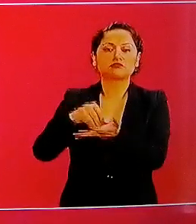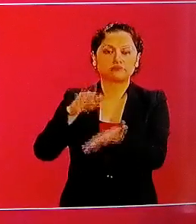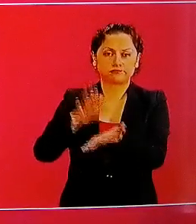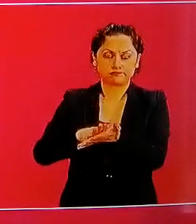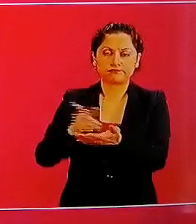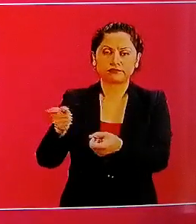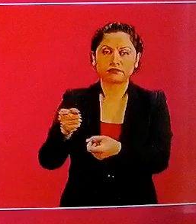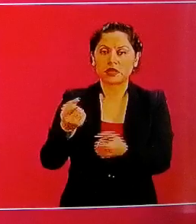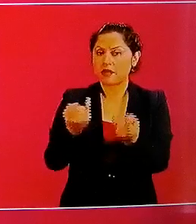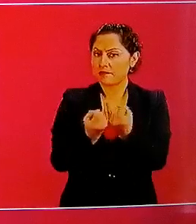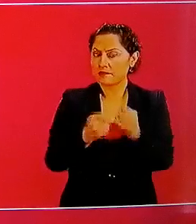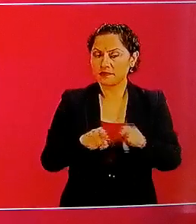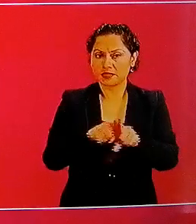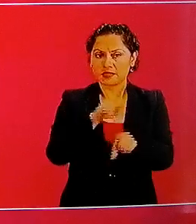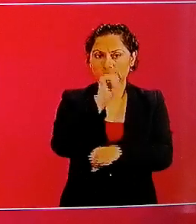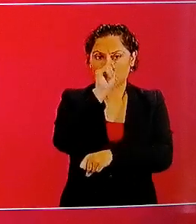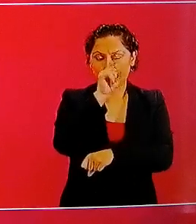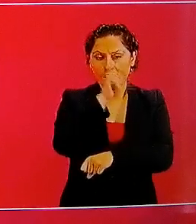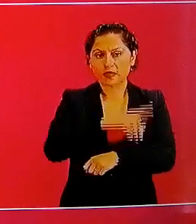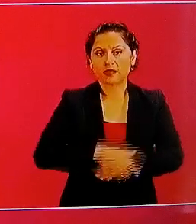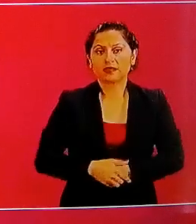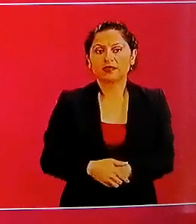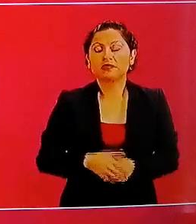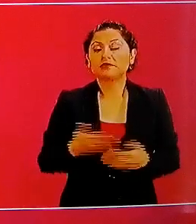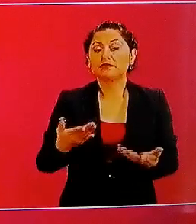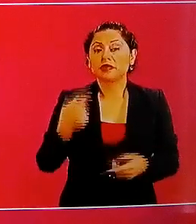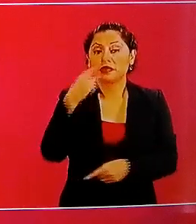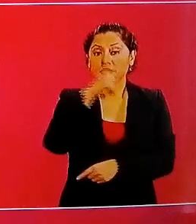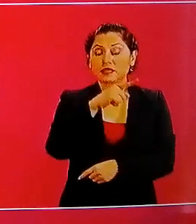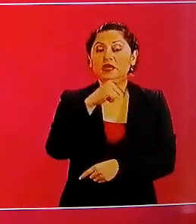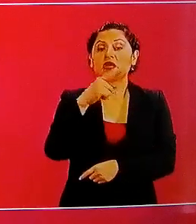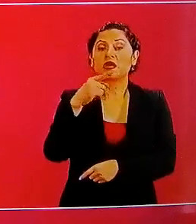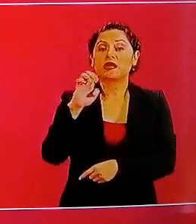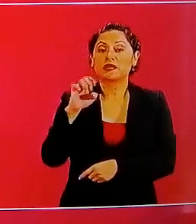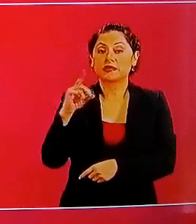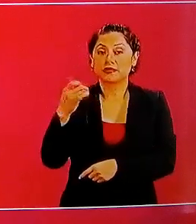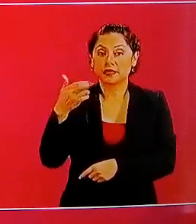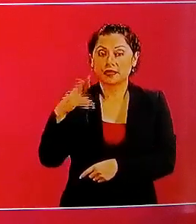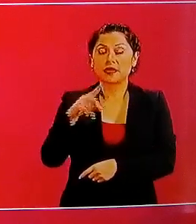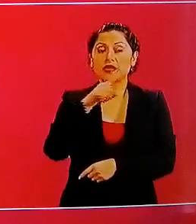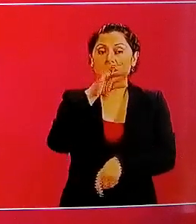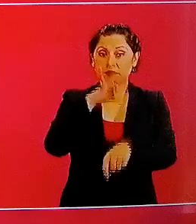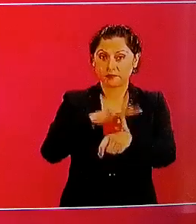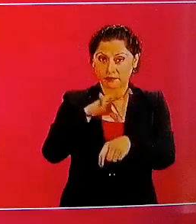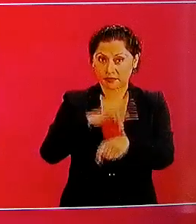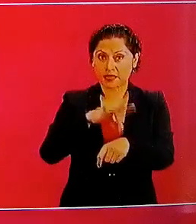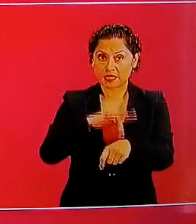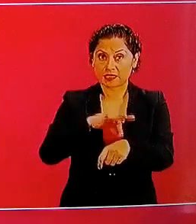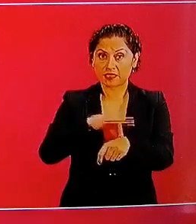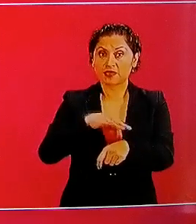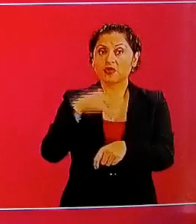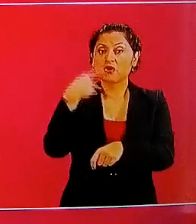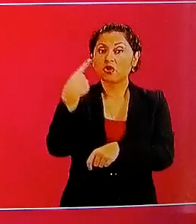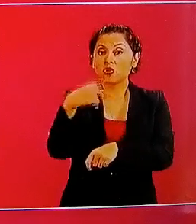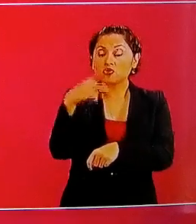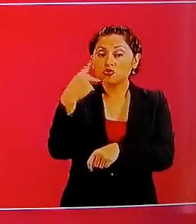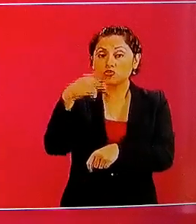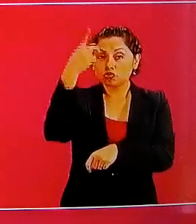Guadalajara también, Edgar, un médico residente de un hospital, fue desalojado por su casero,